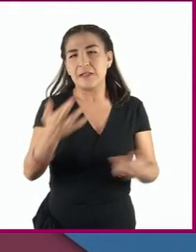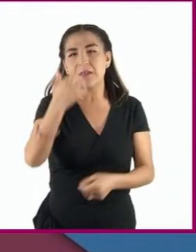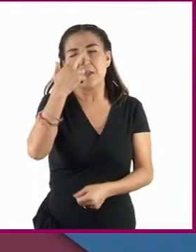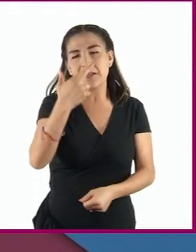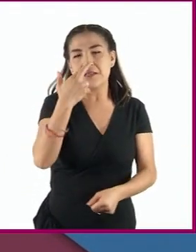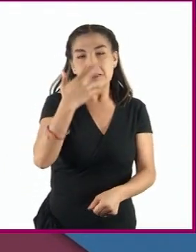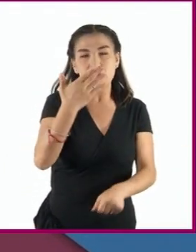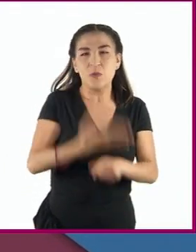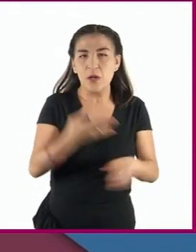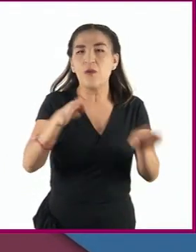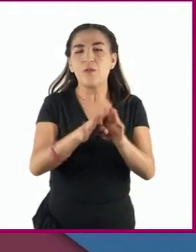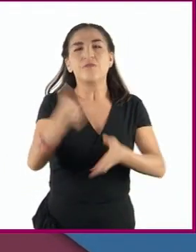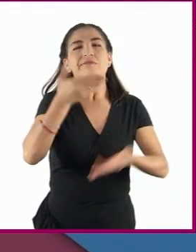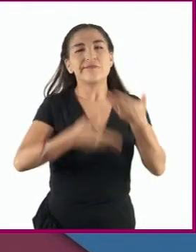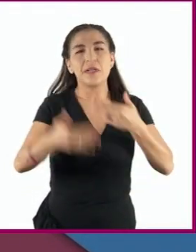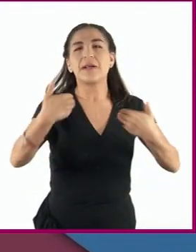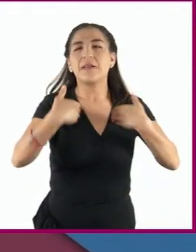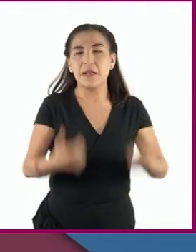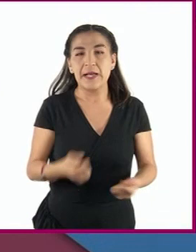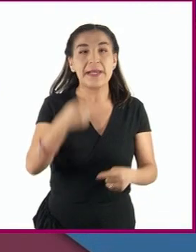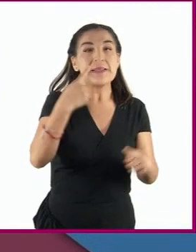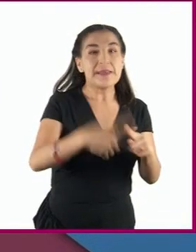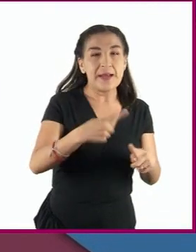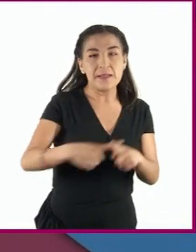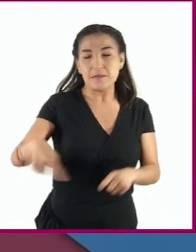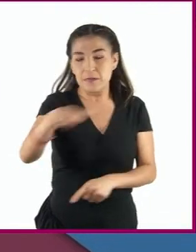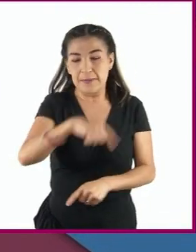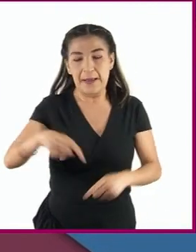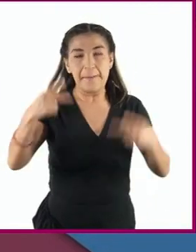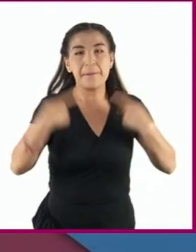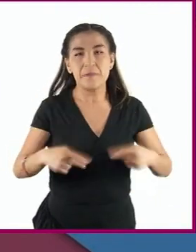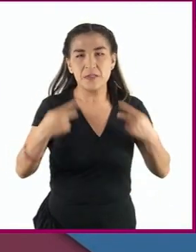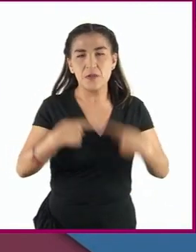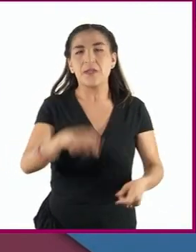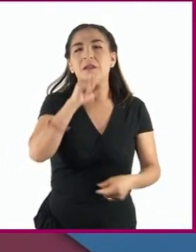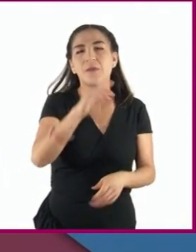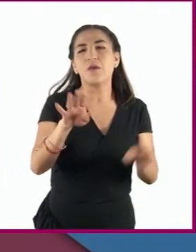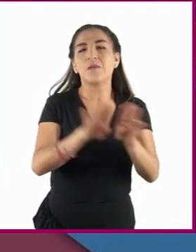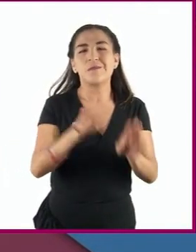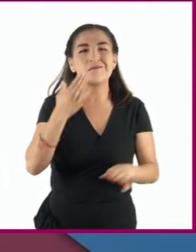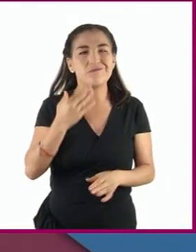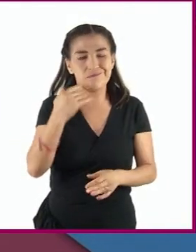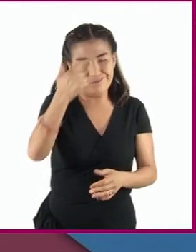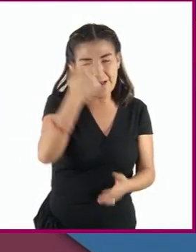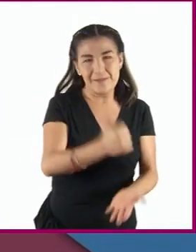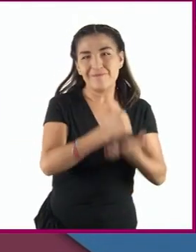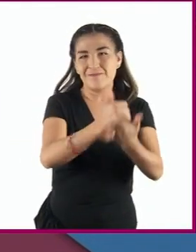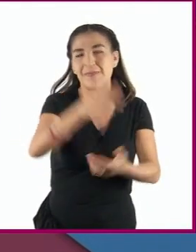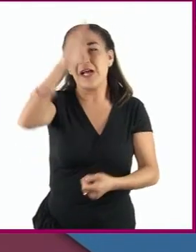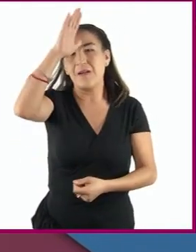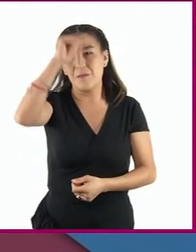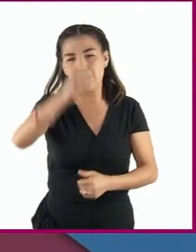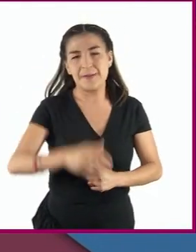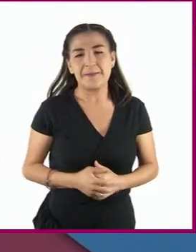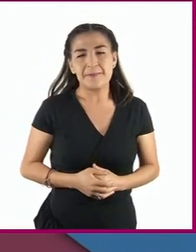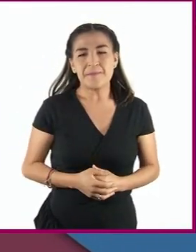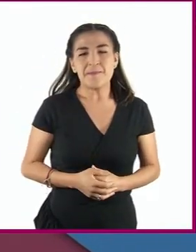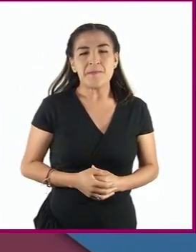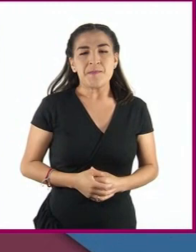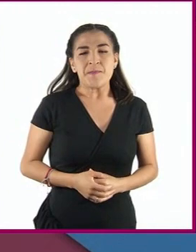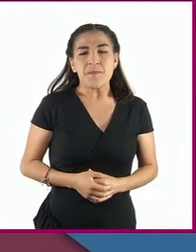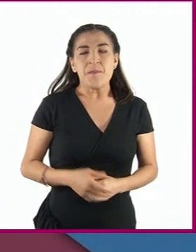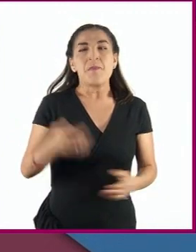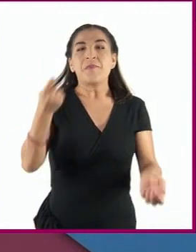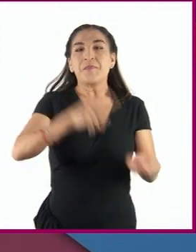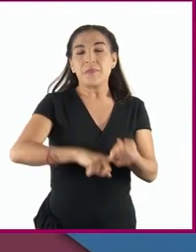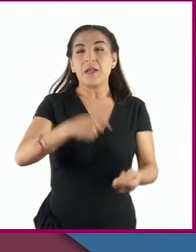la comprensión de las necesidades de las y los demás y se tenga empatía para lograr los acuerdos, con respecto a la dignidad